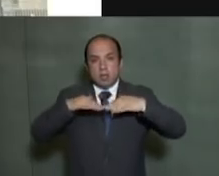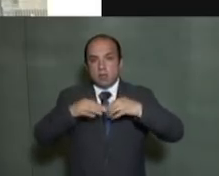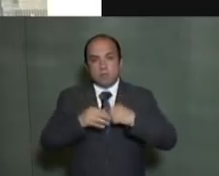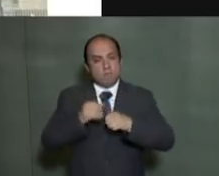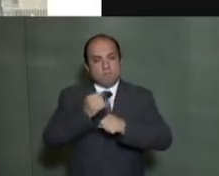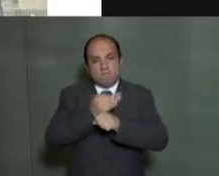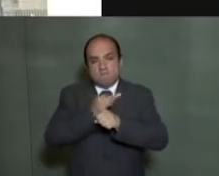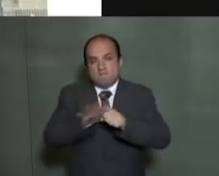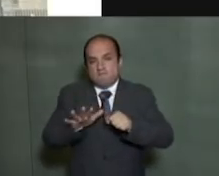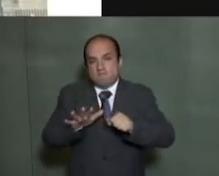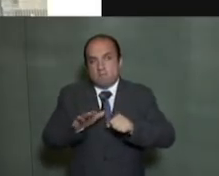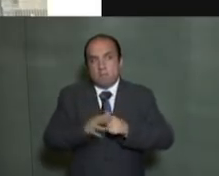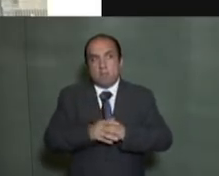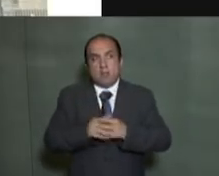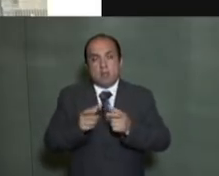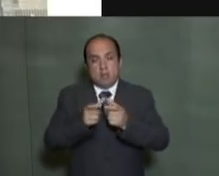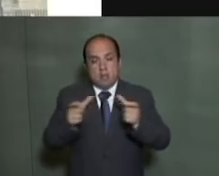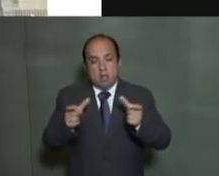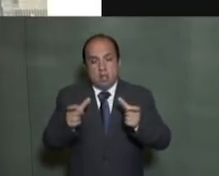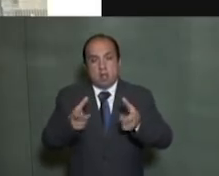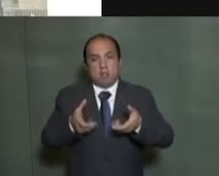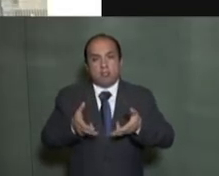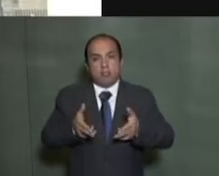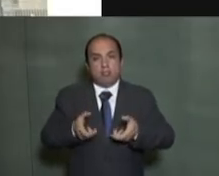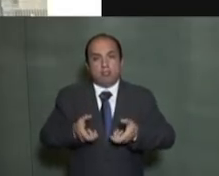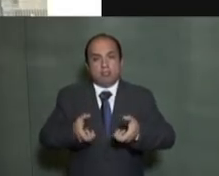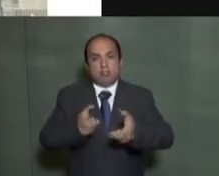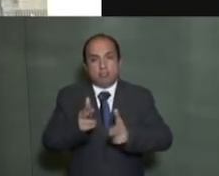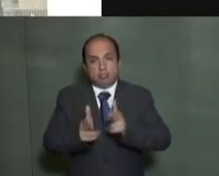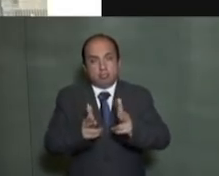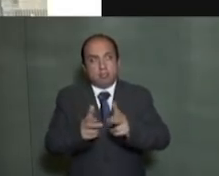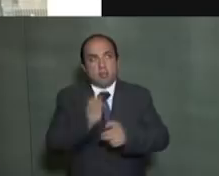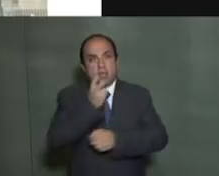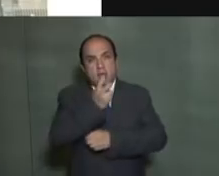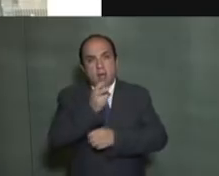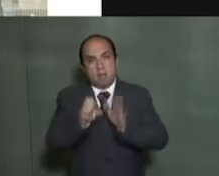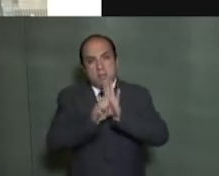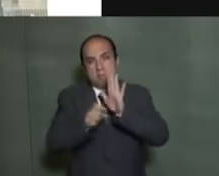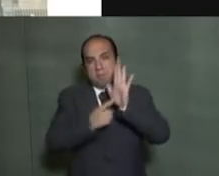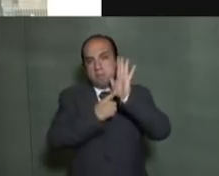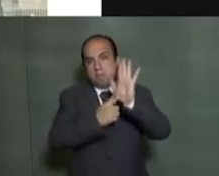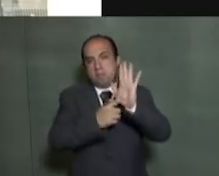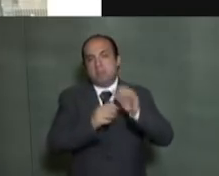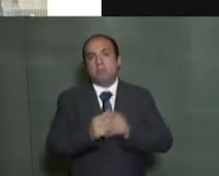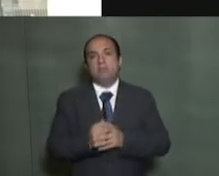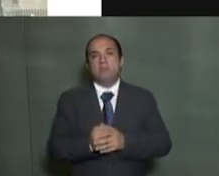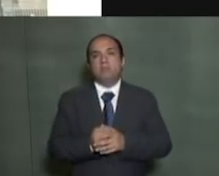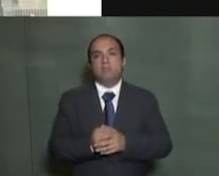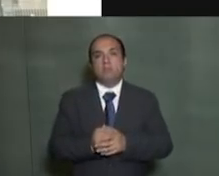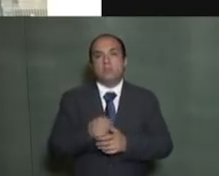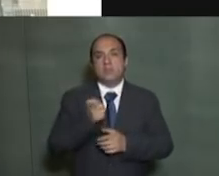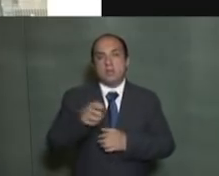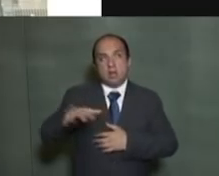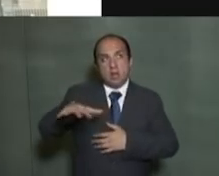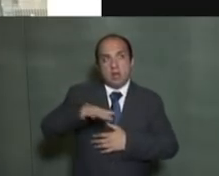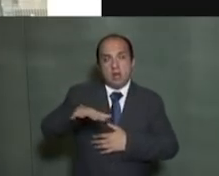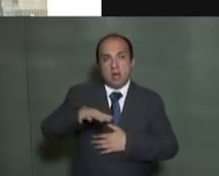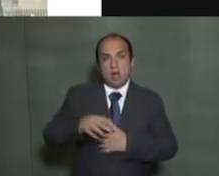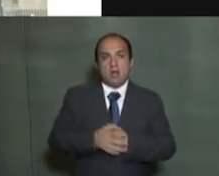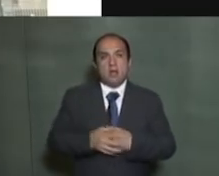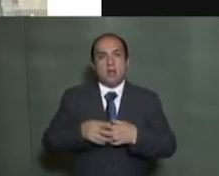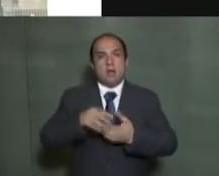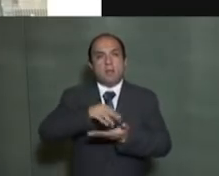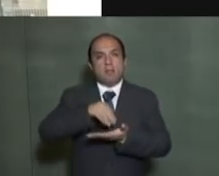de vigas, entre ellas, como es este caso de acá, que es un tramo justamente con sección de concreto,